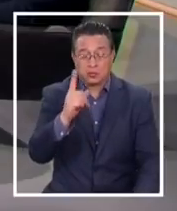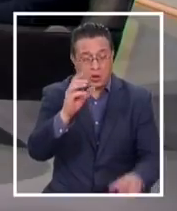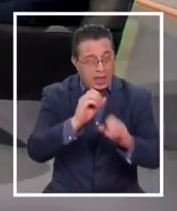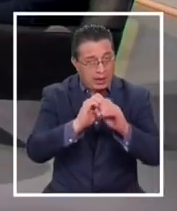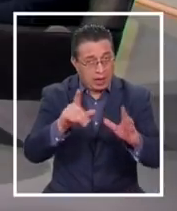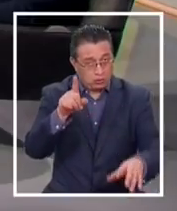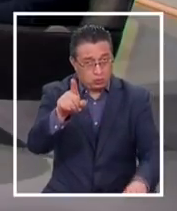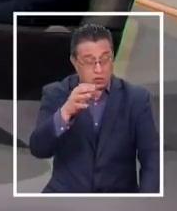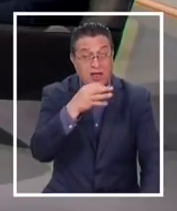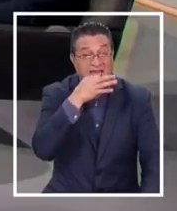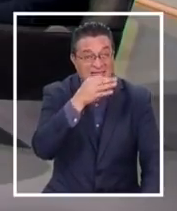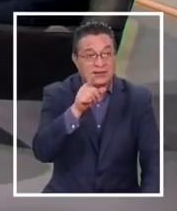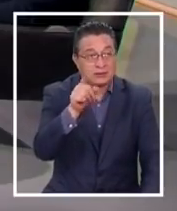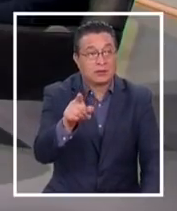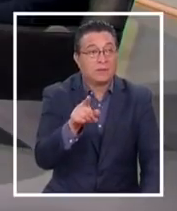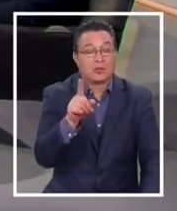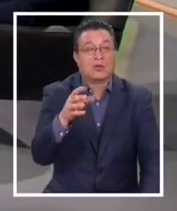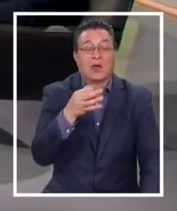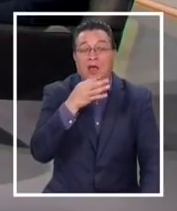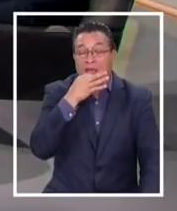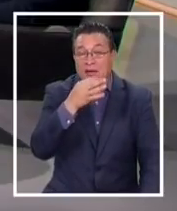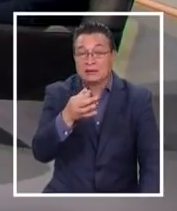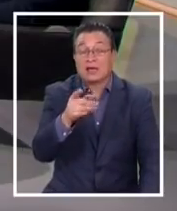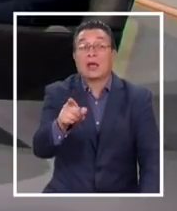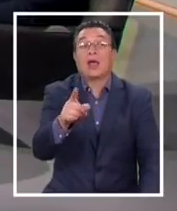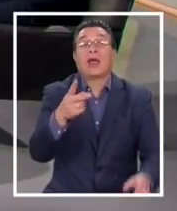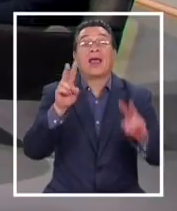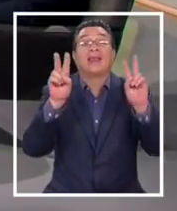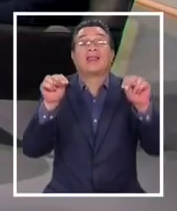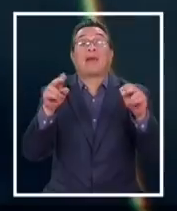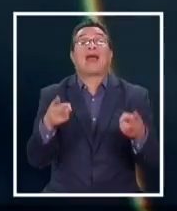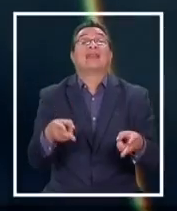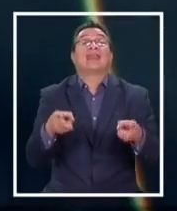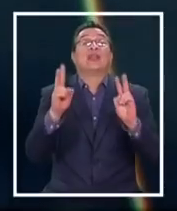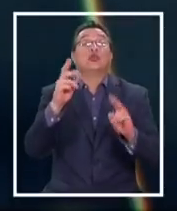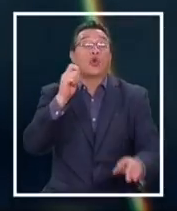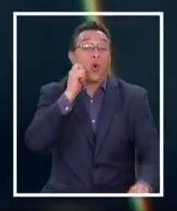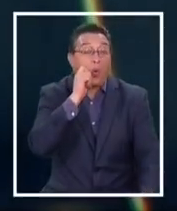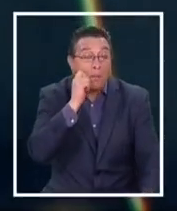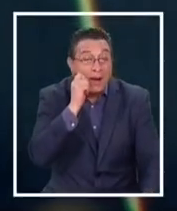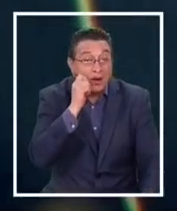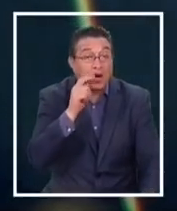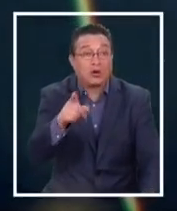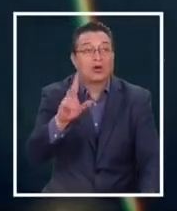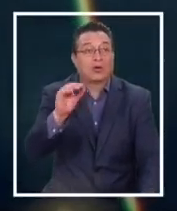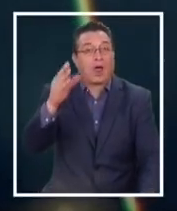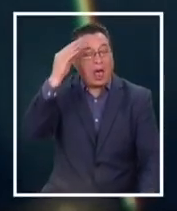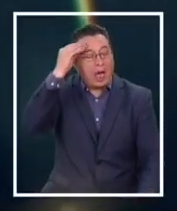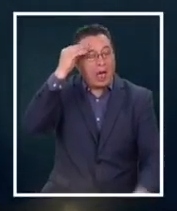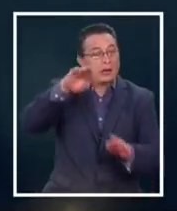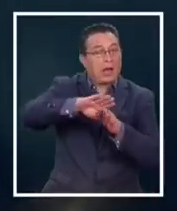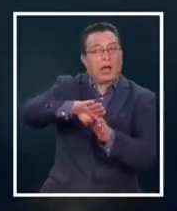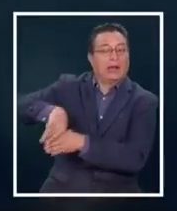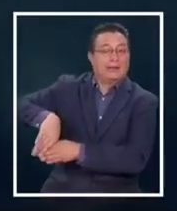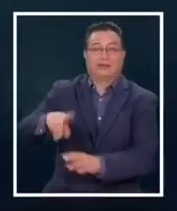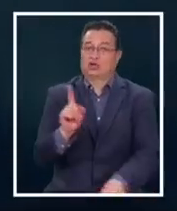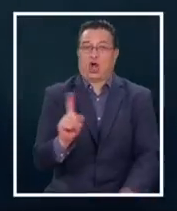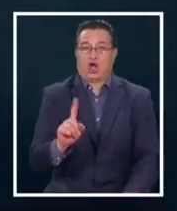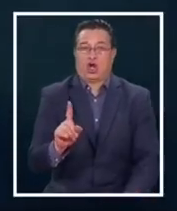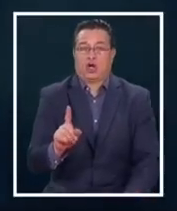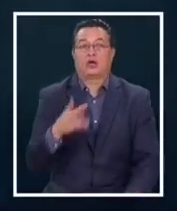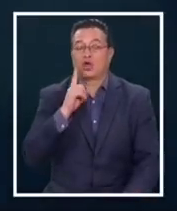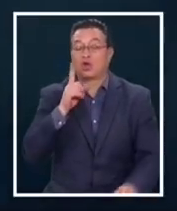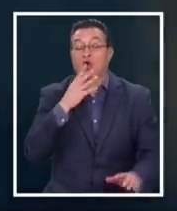que dijiste tú. Que no, yo sé que no lo dijiste con esa intención, pero el tema de los derechos humanos, yo creo que no es que se acordó dejarlo de lado, sino que no